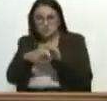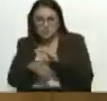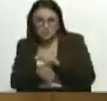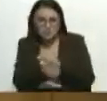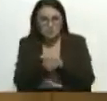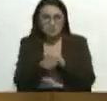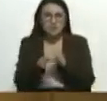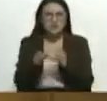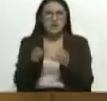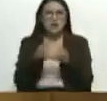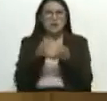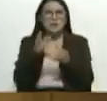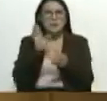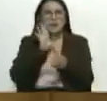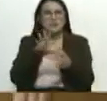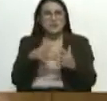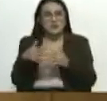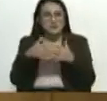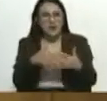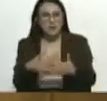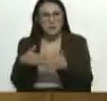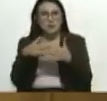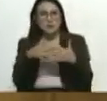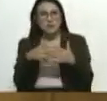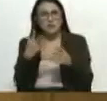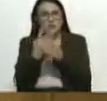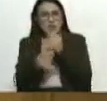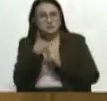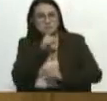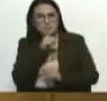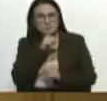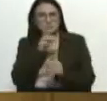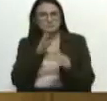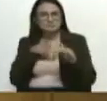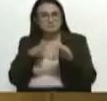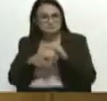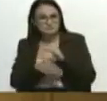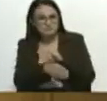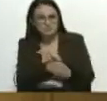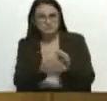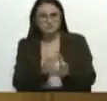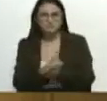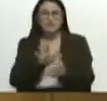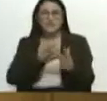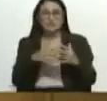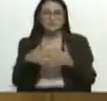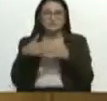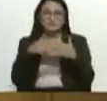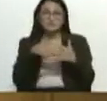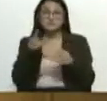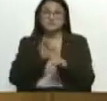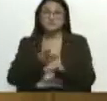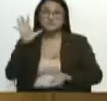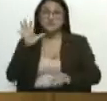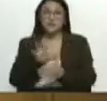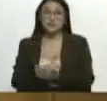Tuvimos que participar en esa infiltración como agentes no registrados. Eso en Estados Unidos es un delito.